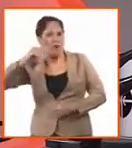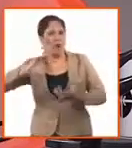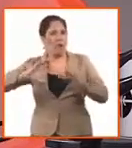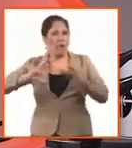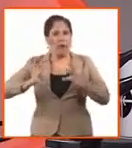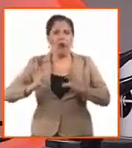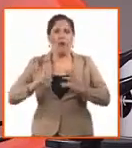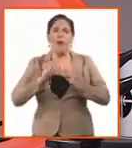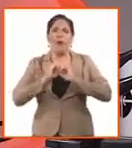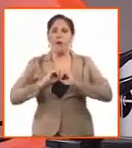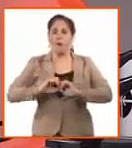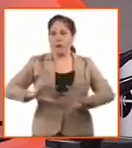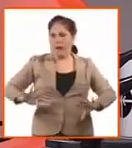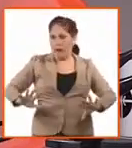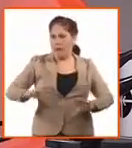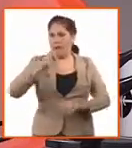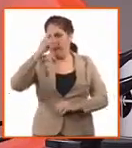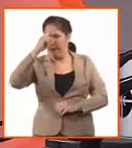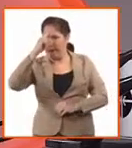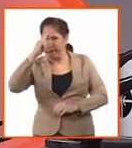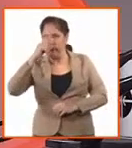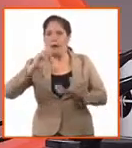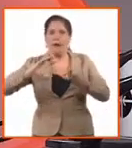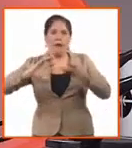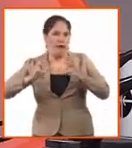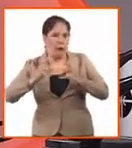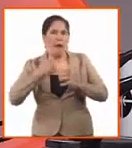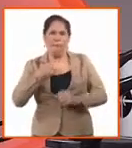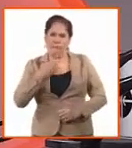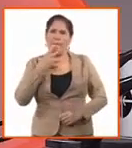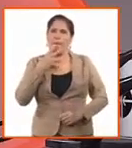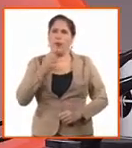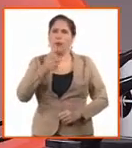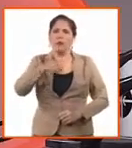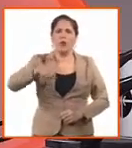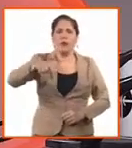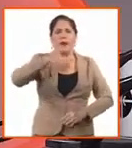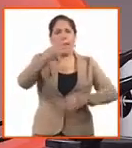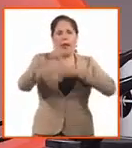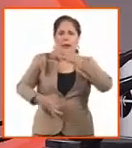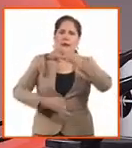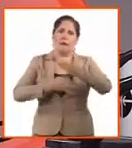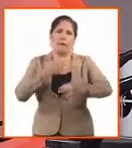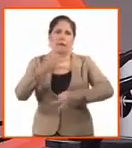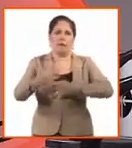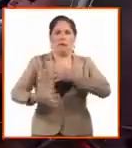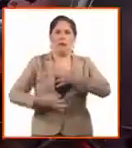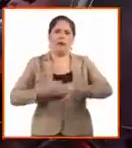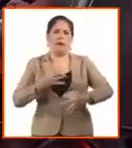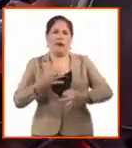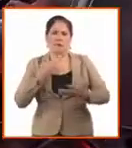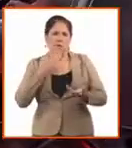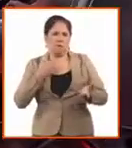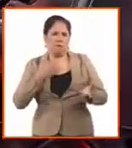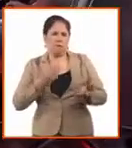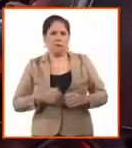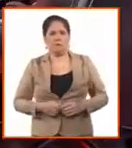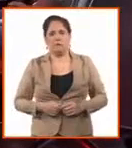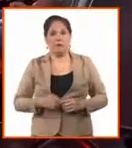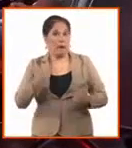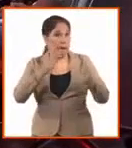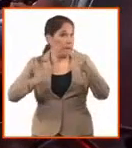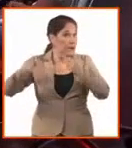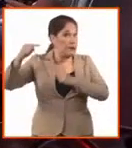de ejemplos constructor de símbolo me gustaría hablar en esta segunda parte de nuestra mesa redonda pero sobre todo